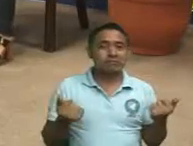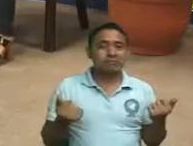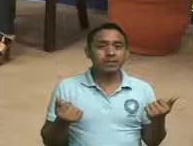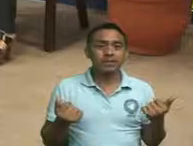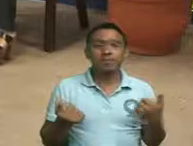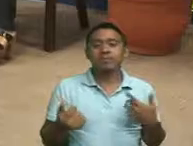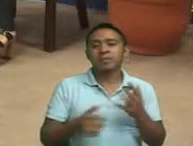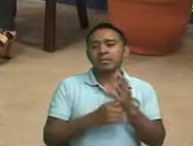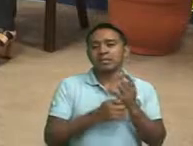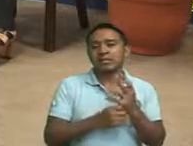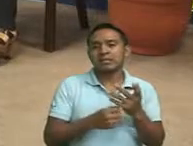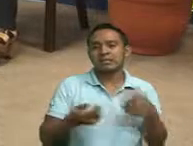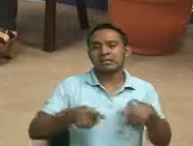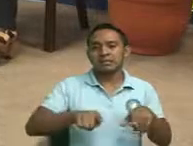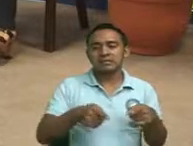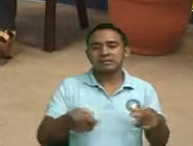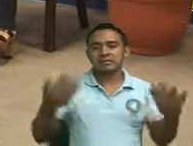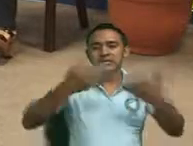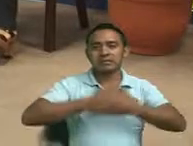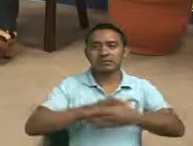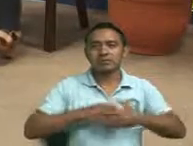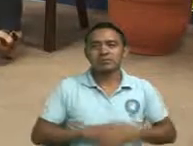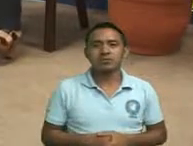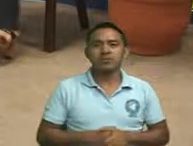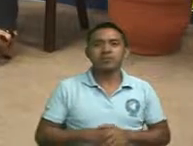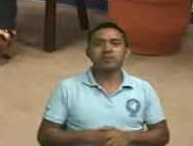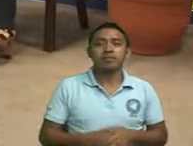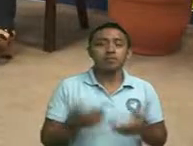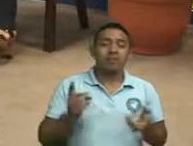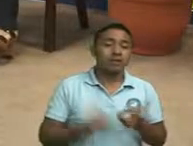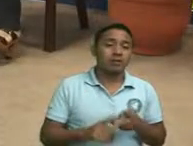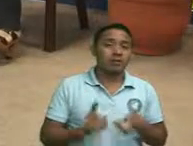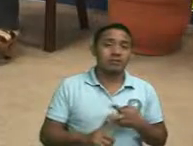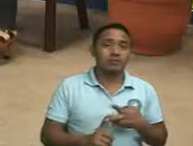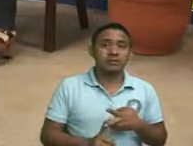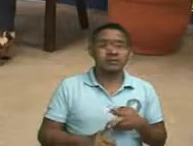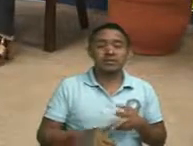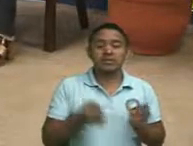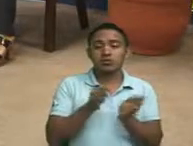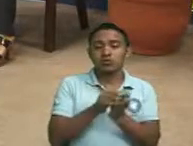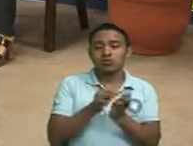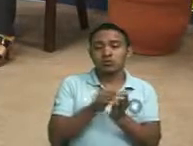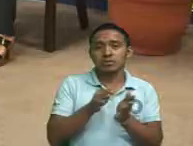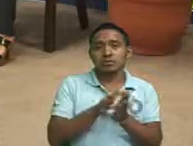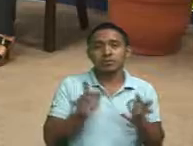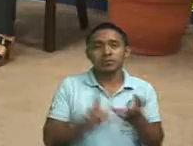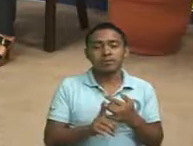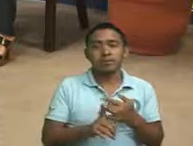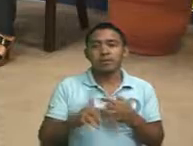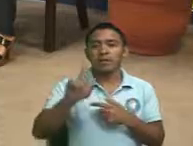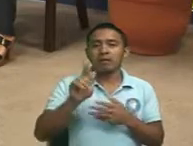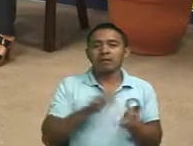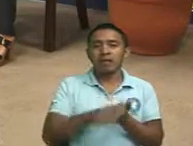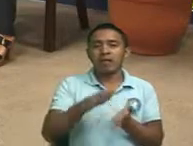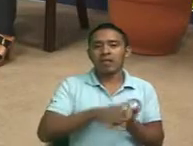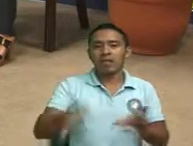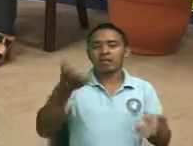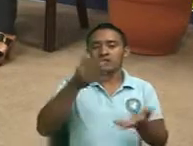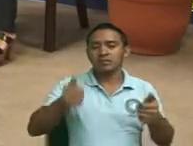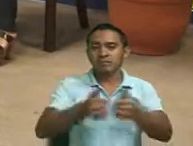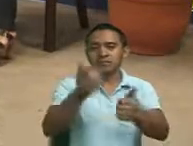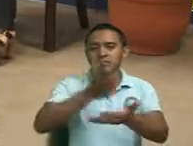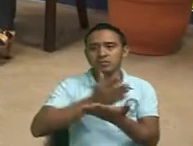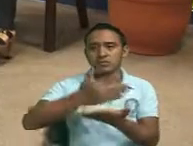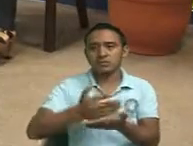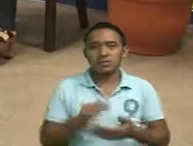la noche, la carne el pollo asado. Sí, las tajadas fritas, la enchiladita, el queso frito, la enchilada. La tajada con queso. Sí, todo lo